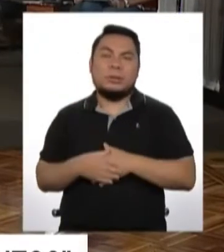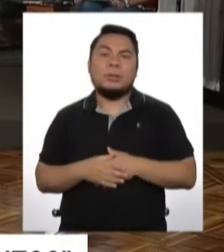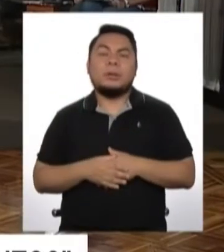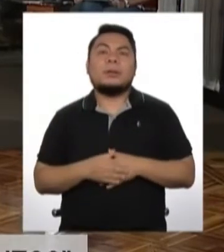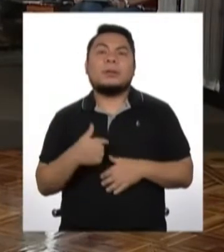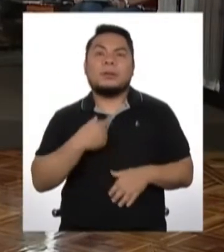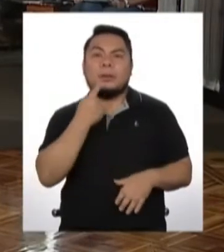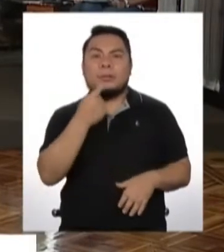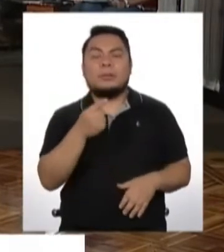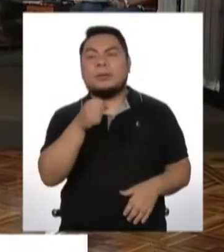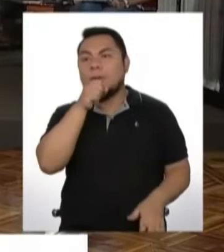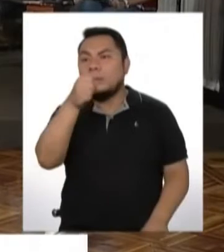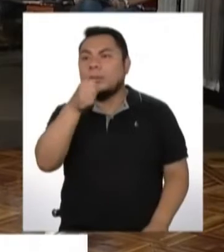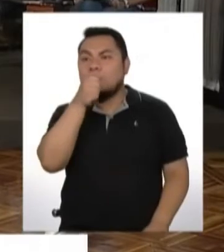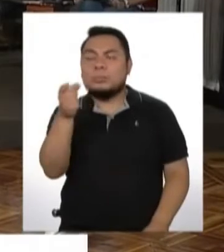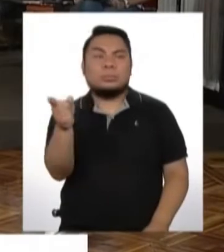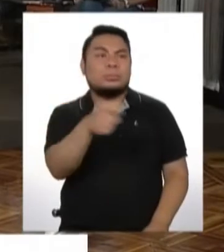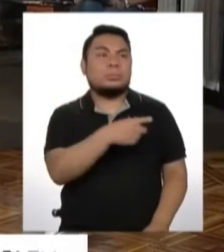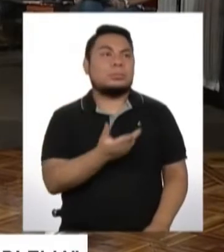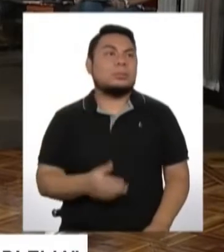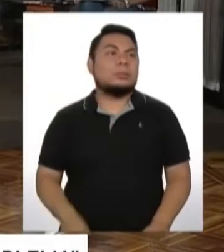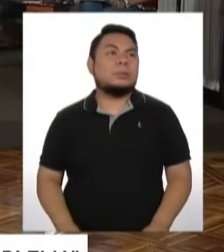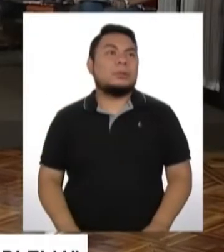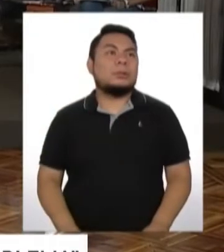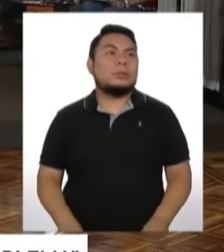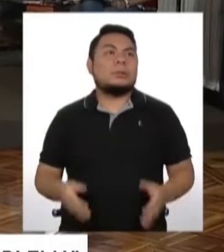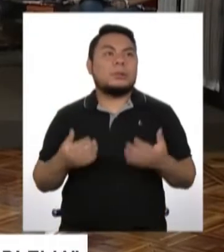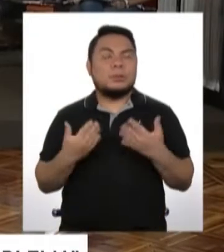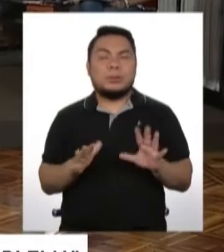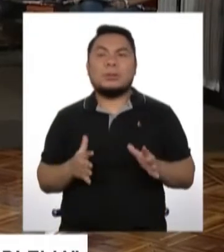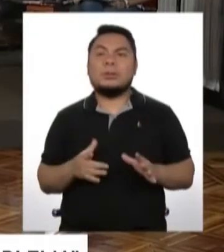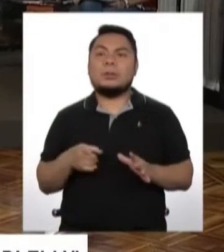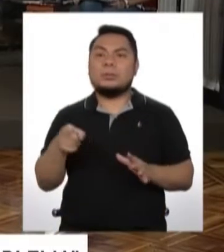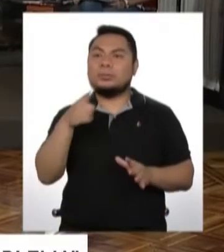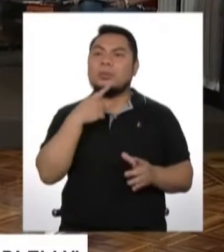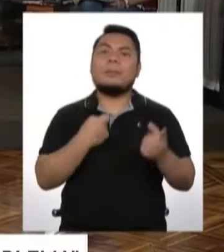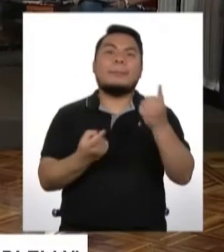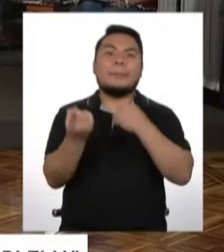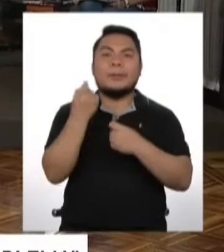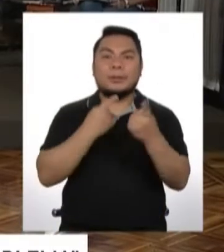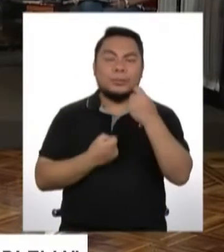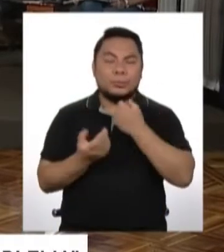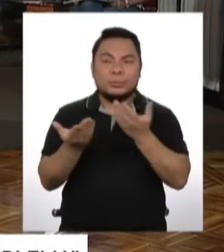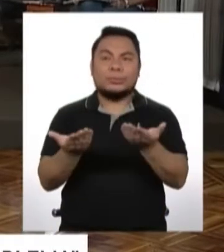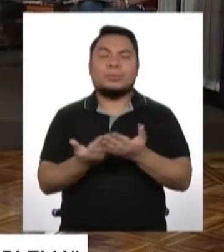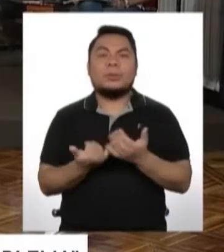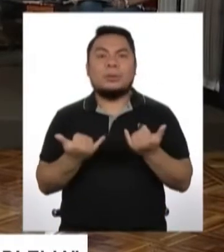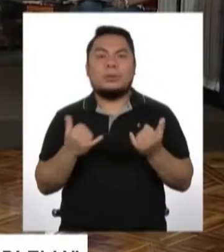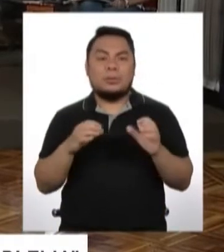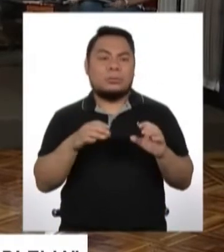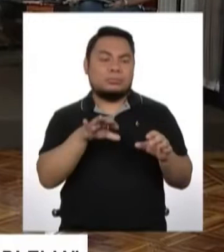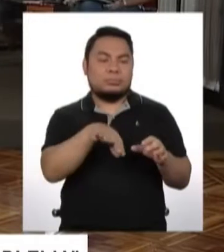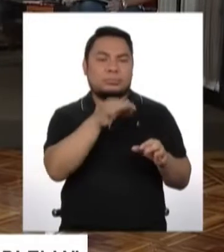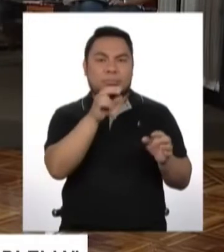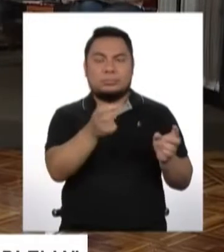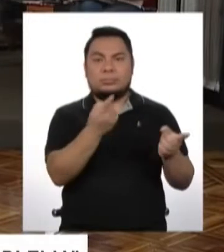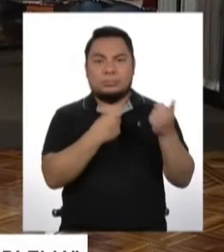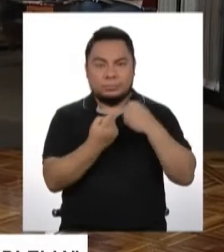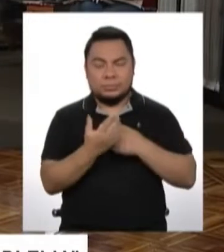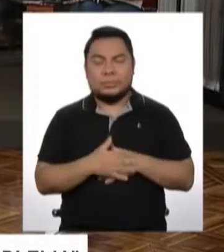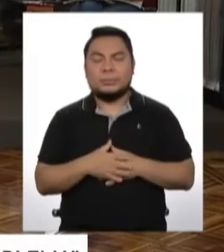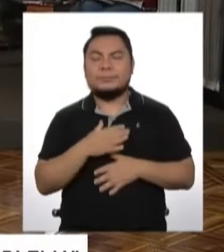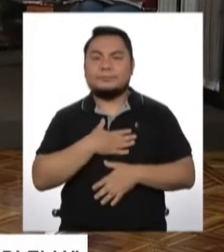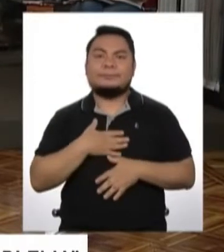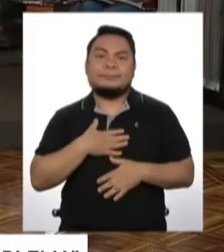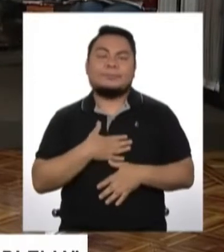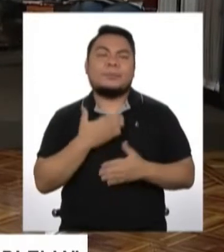a los medios de comunicación que hacen sus preguntas de manera virtual y con gusto